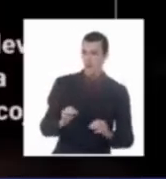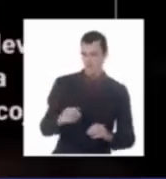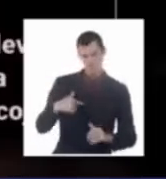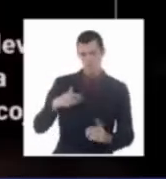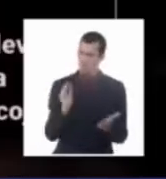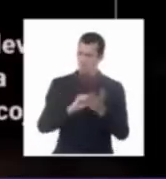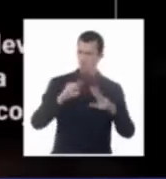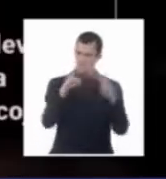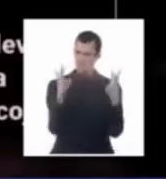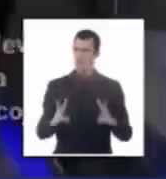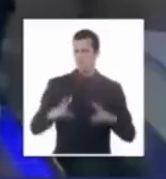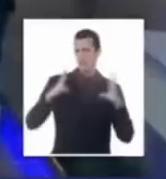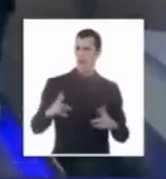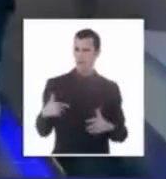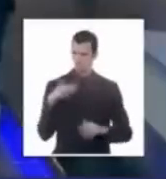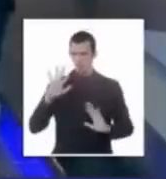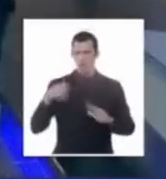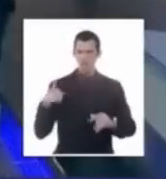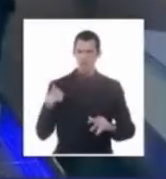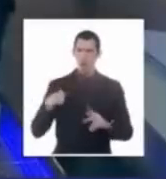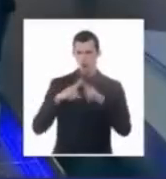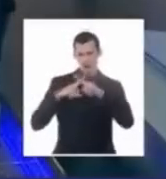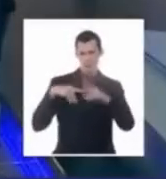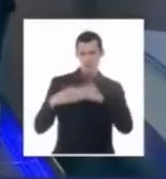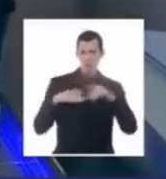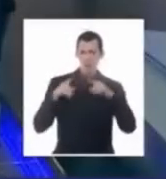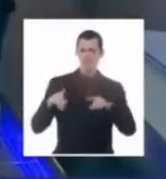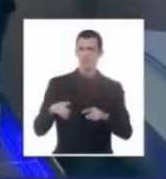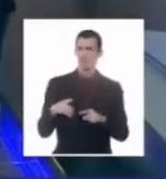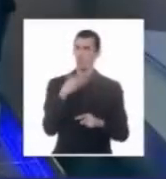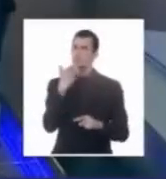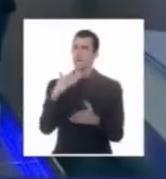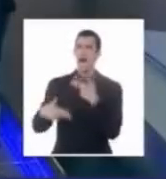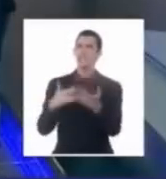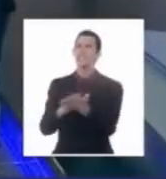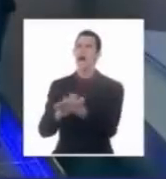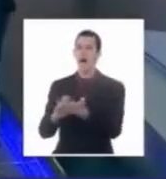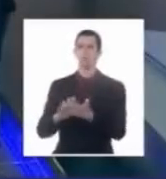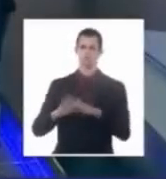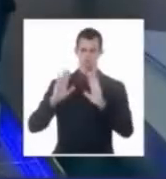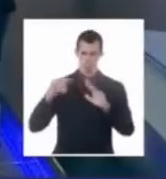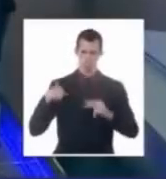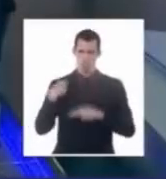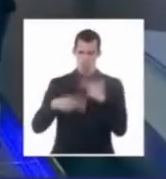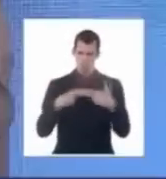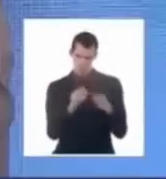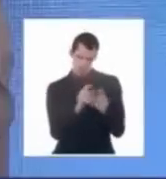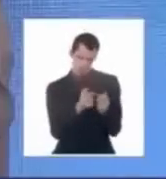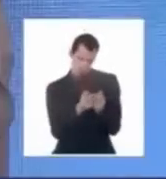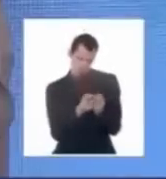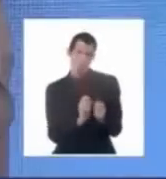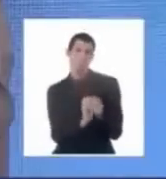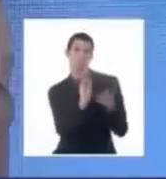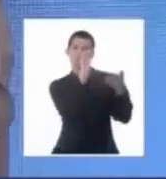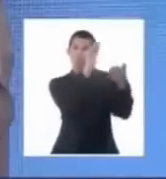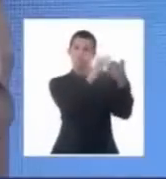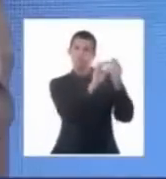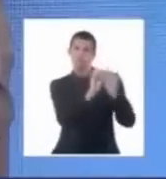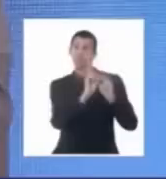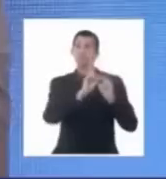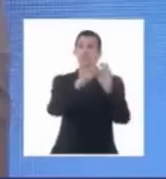al enemigo le sirve como parte de la estructura de los elementos que tratan de conformar en su guerra no convencional para tratar de